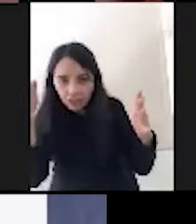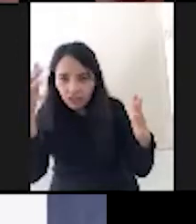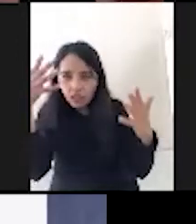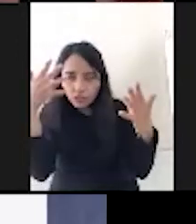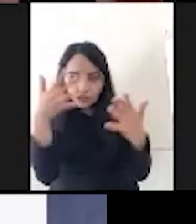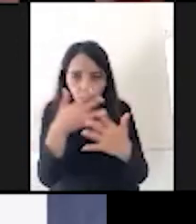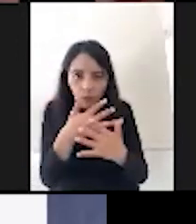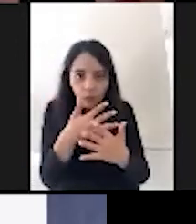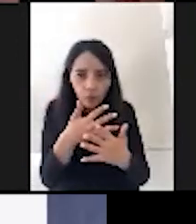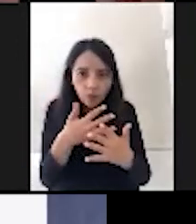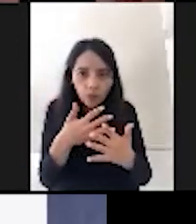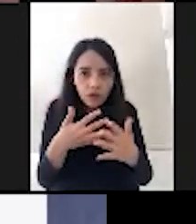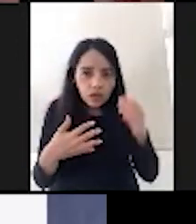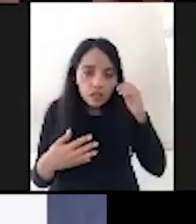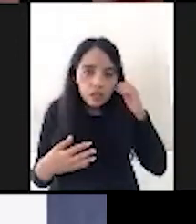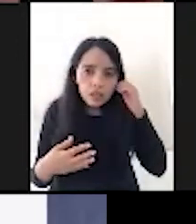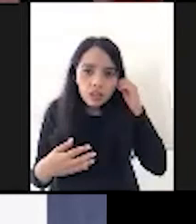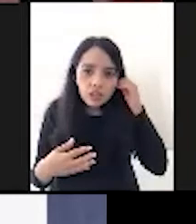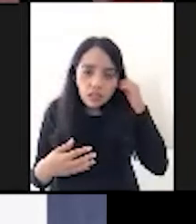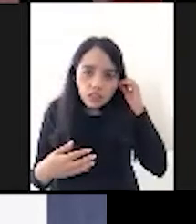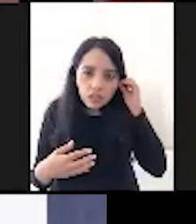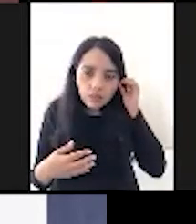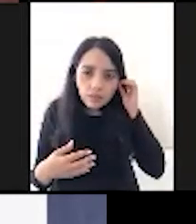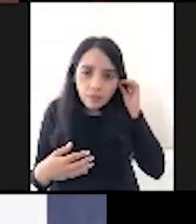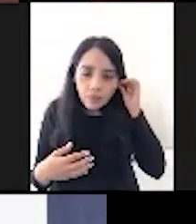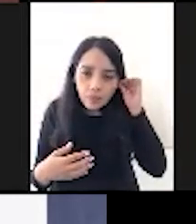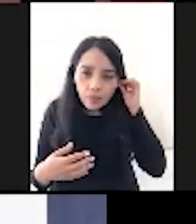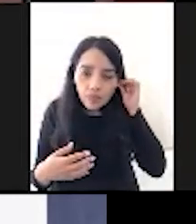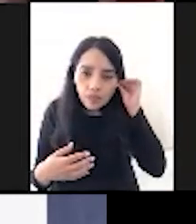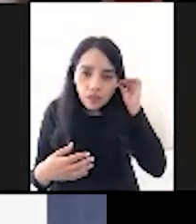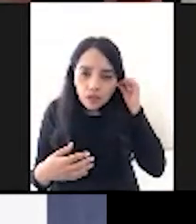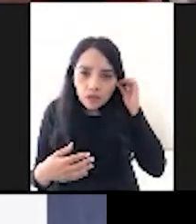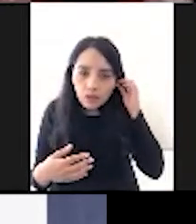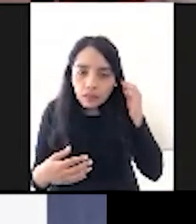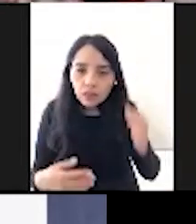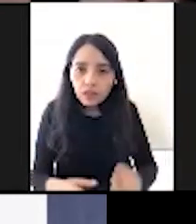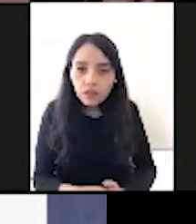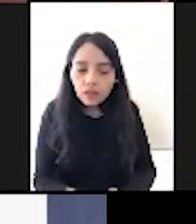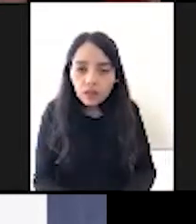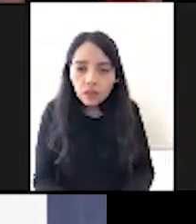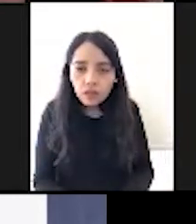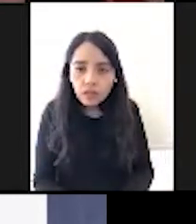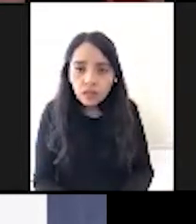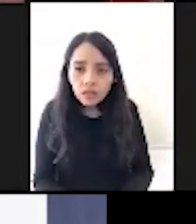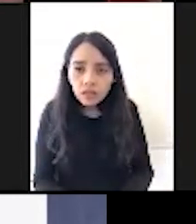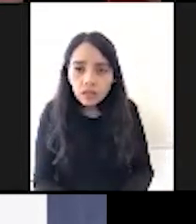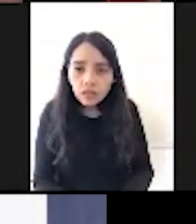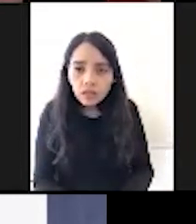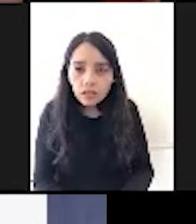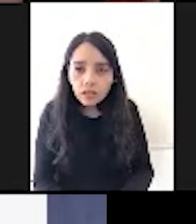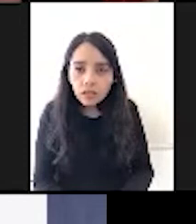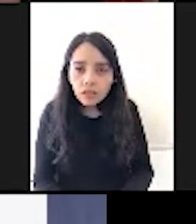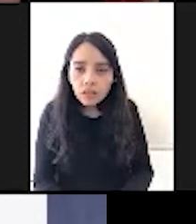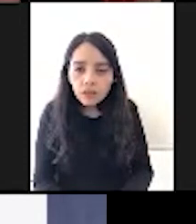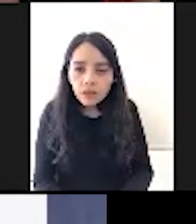algunas regiones, y esa región donde se distorsiona esta cuadrícula de líneas es la región por donde la